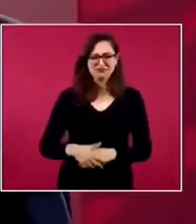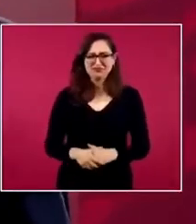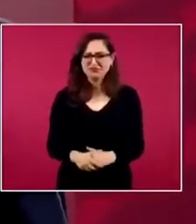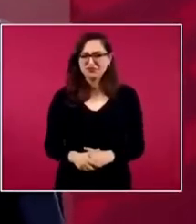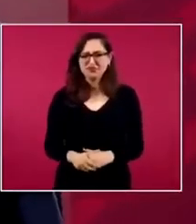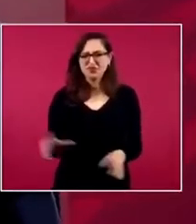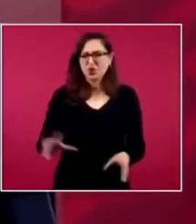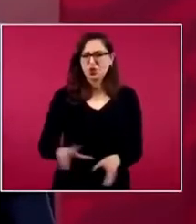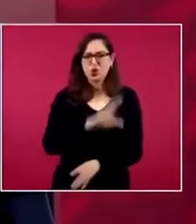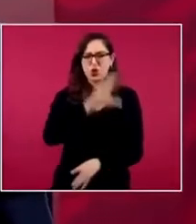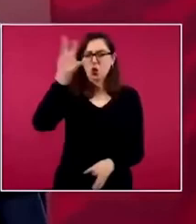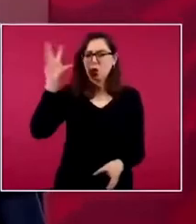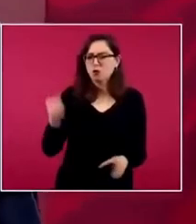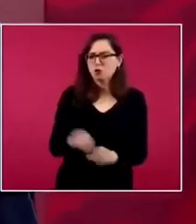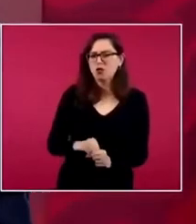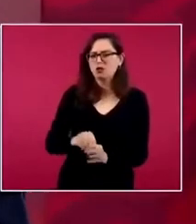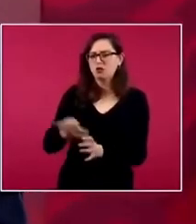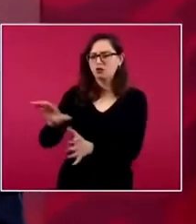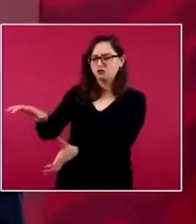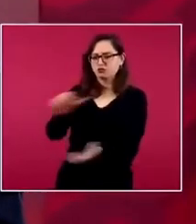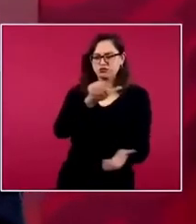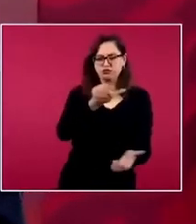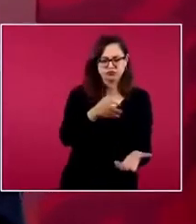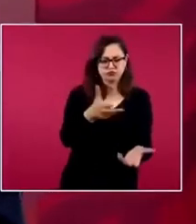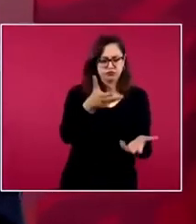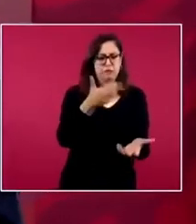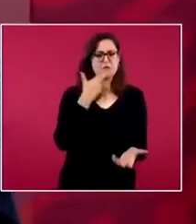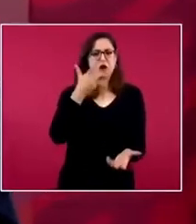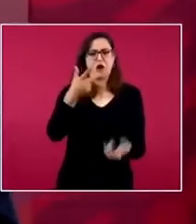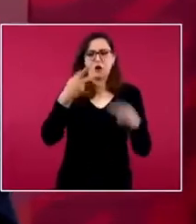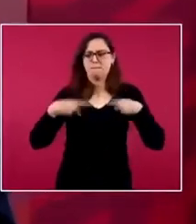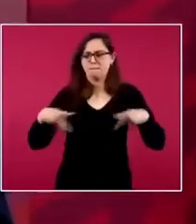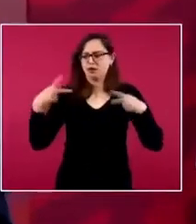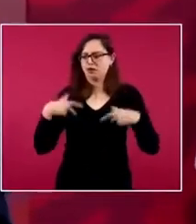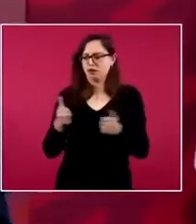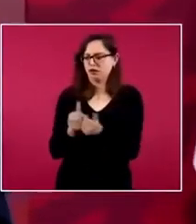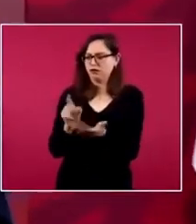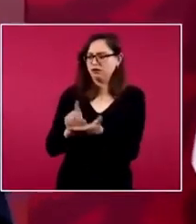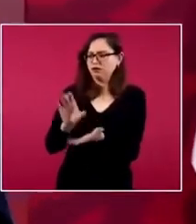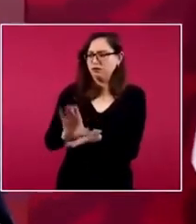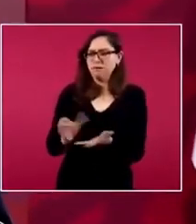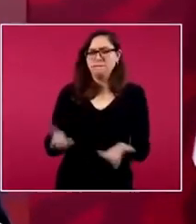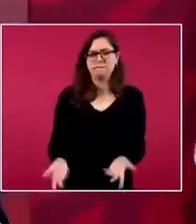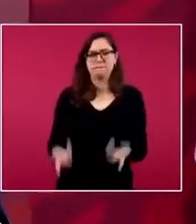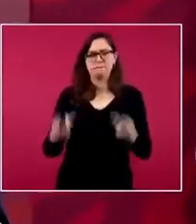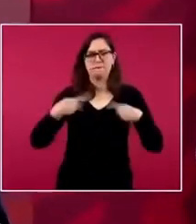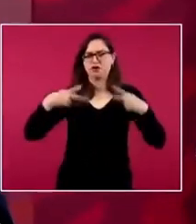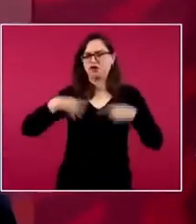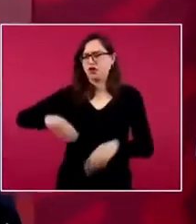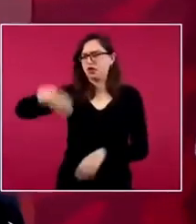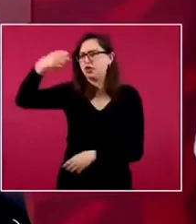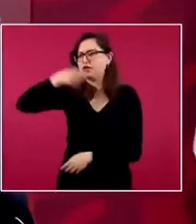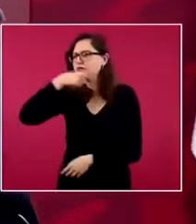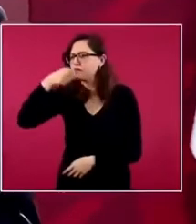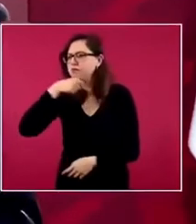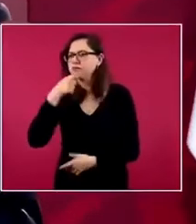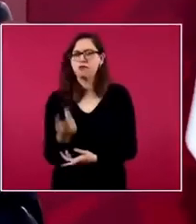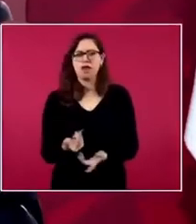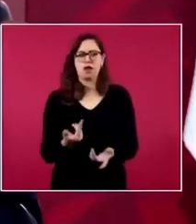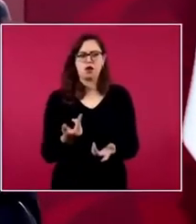que sea para personas con discapacidad, que sea para adultos mayores, que sea para la salud,